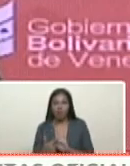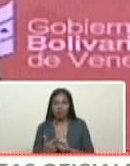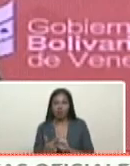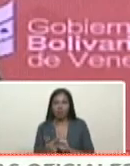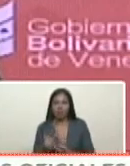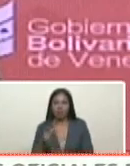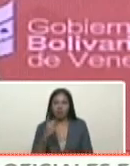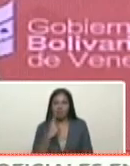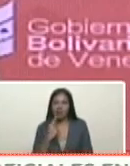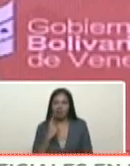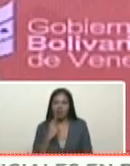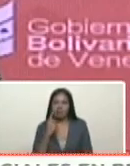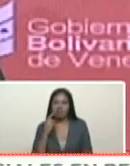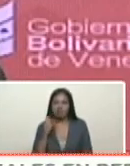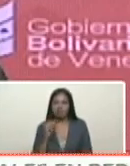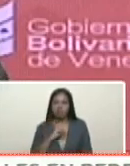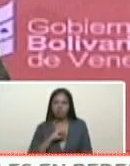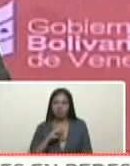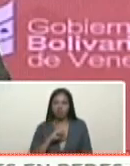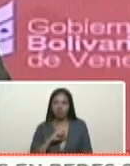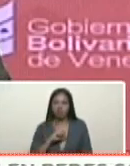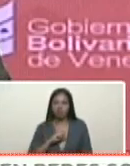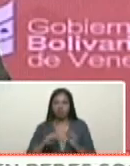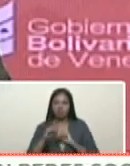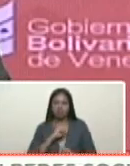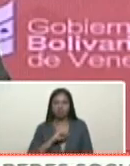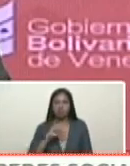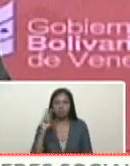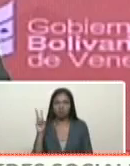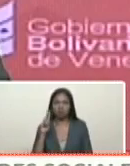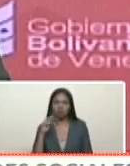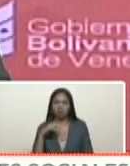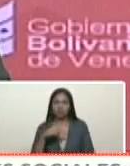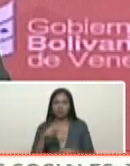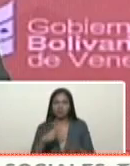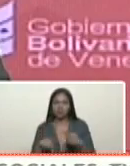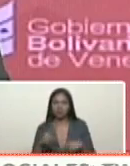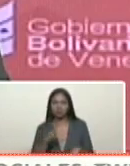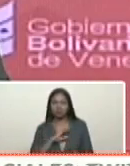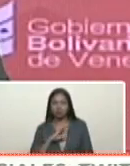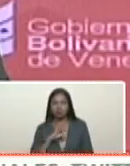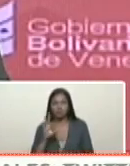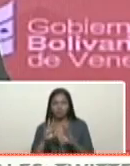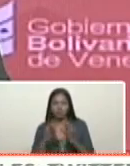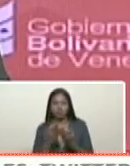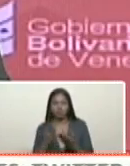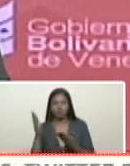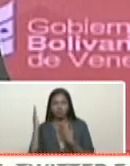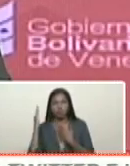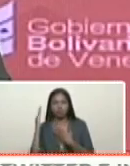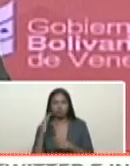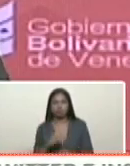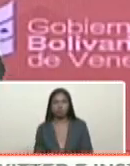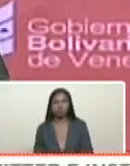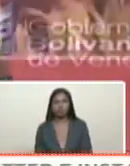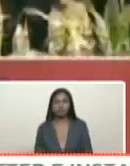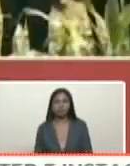esta experiencia desde el movimiento Somos Venezuela de producción comunitaria y familiar. Adelante,